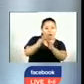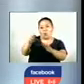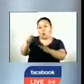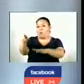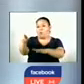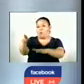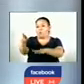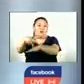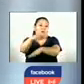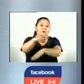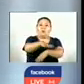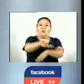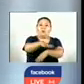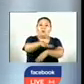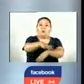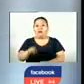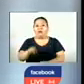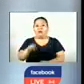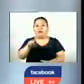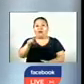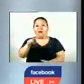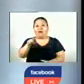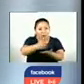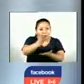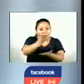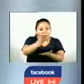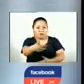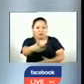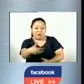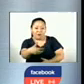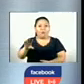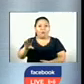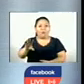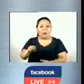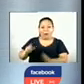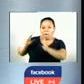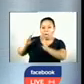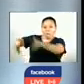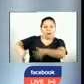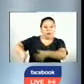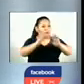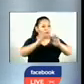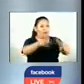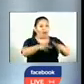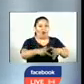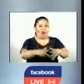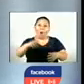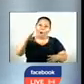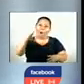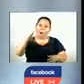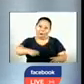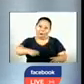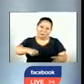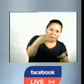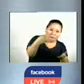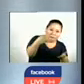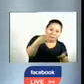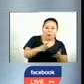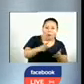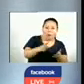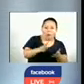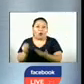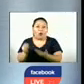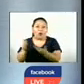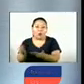cualquier lugar del país en que mascotas como perros o gatos son abandonados maltratados o descuidados por